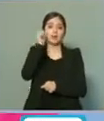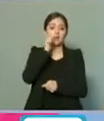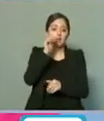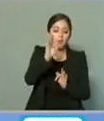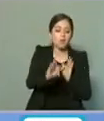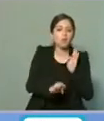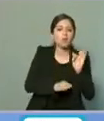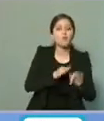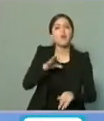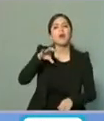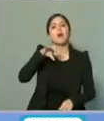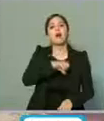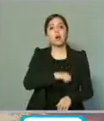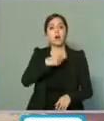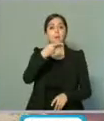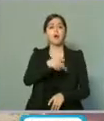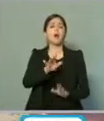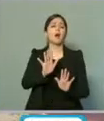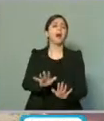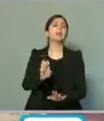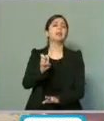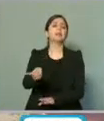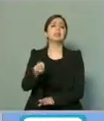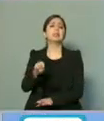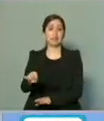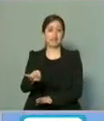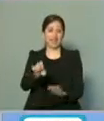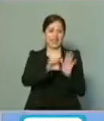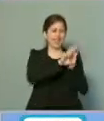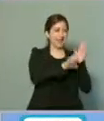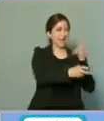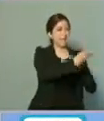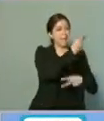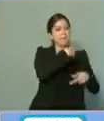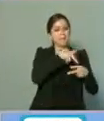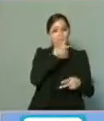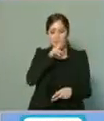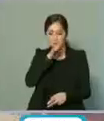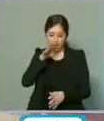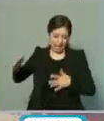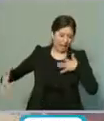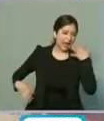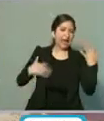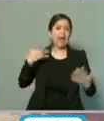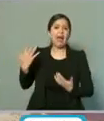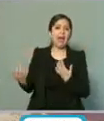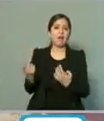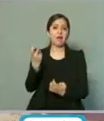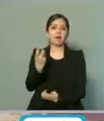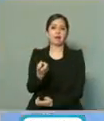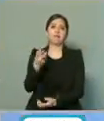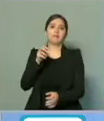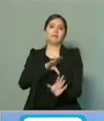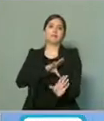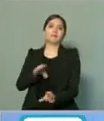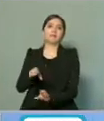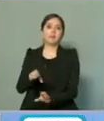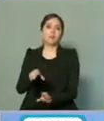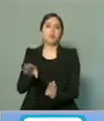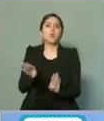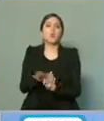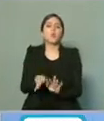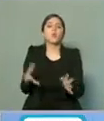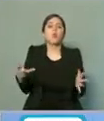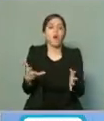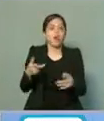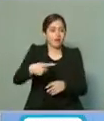cuidan, pero les permiten mucho, y entonces llegan los papás y tienen que educar, pero entonces, ¿cómo hacerlo para que también, o sea,